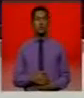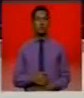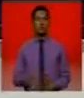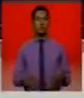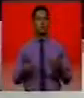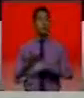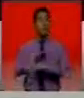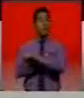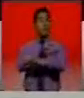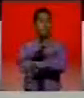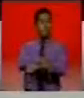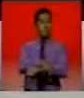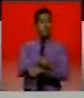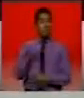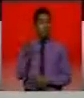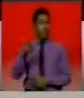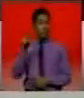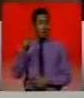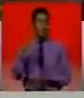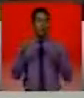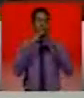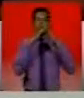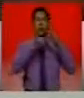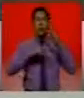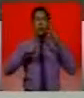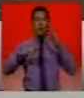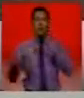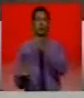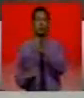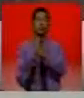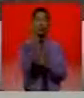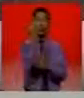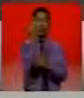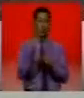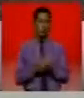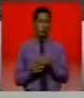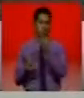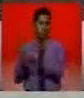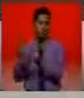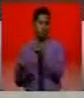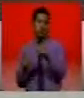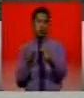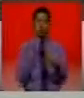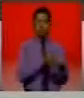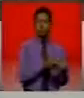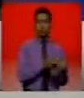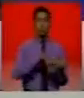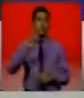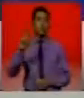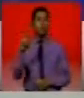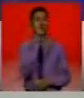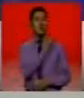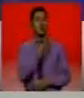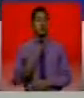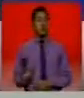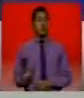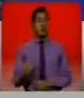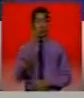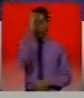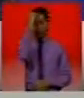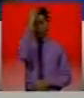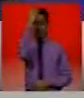Y en Pedernales se acondicionan nuevos lugares para albergar a los damnificados del terremoto. El vicepresidente de la República, Jorge